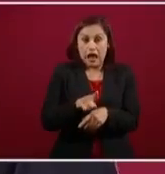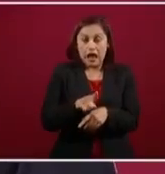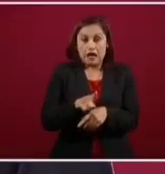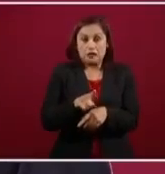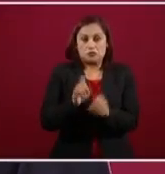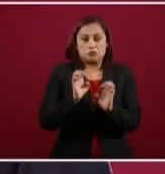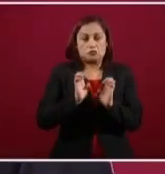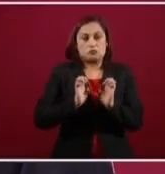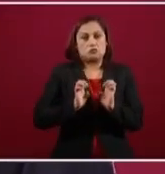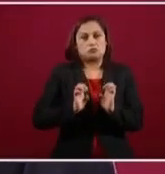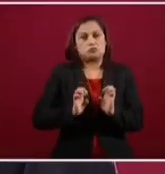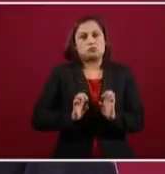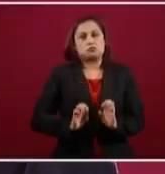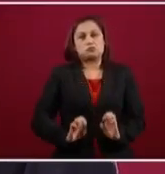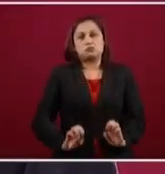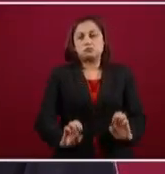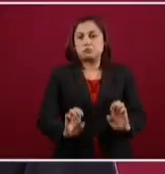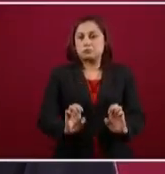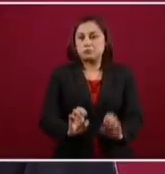elegantes.